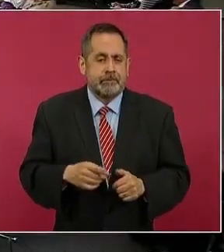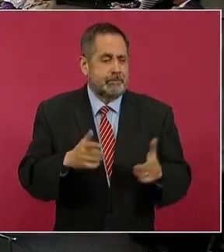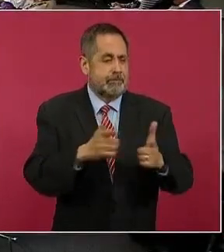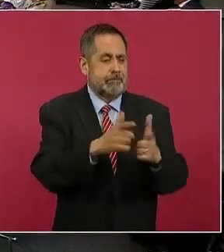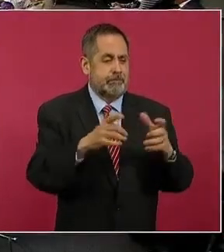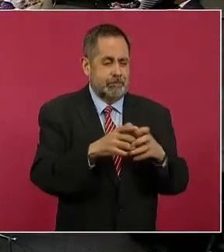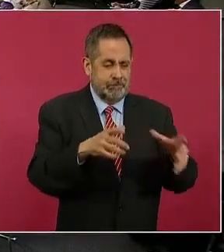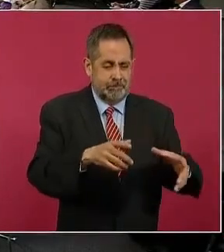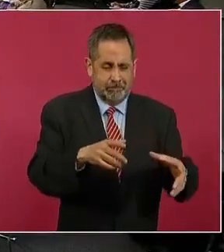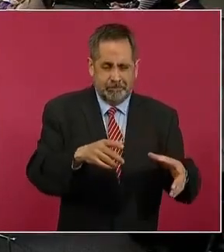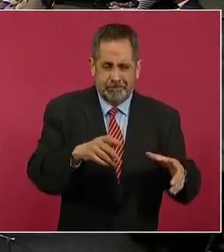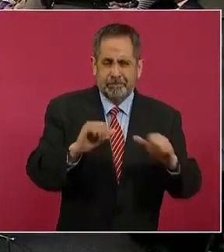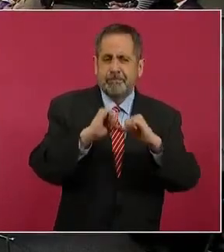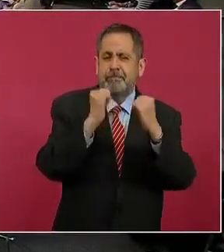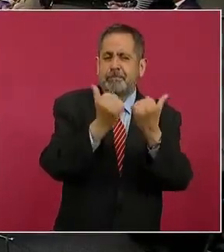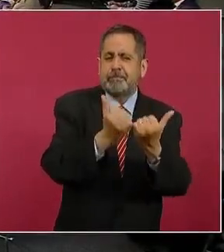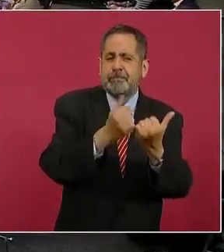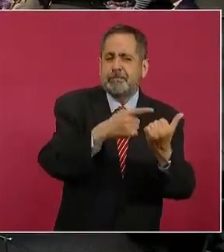Mexicanos en Favor de la Corrupción,